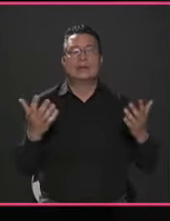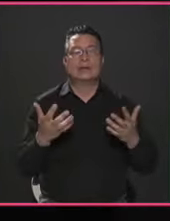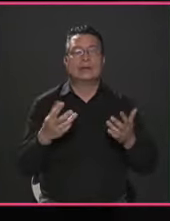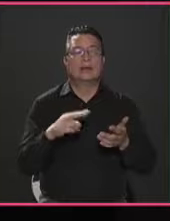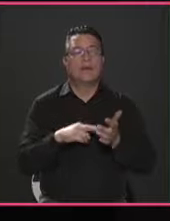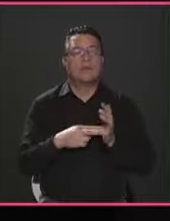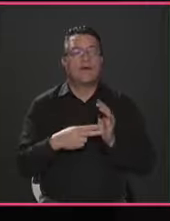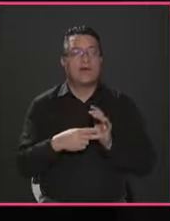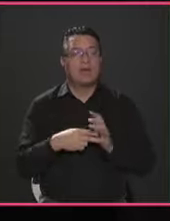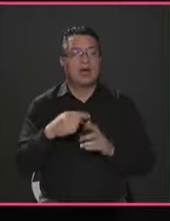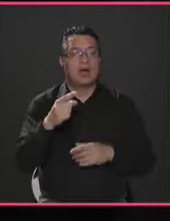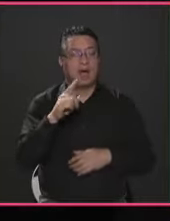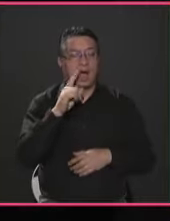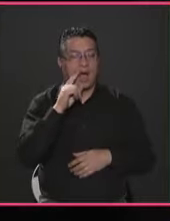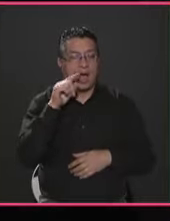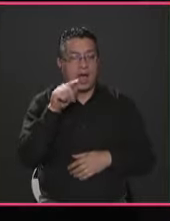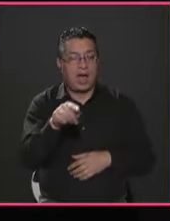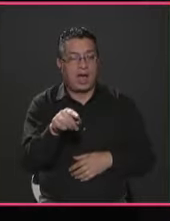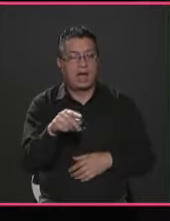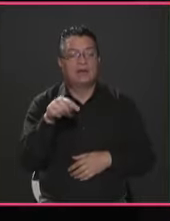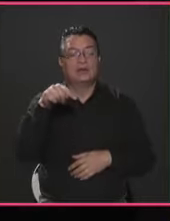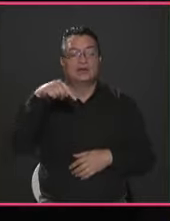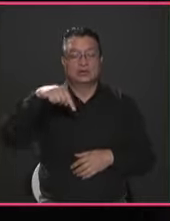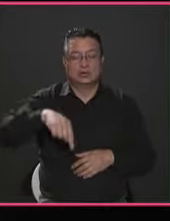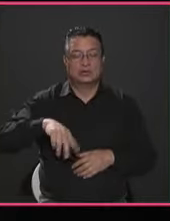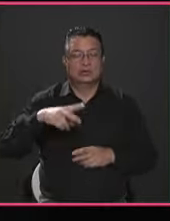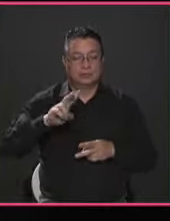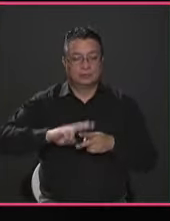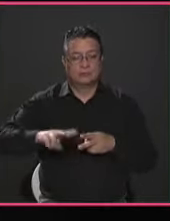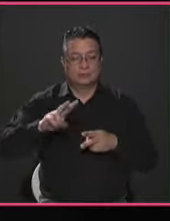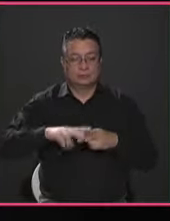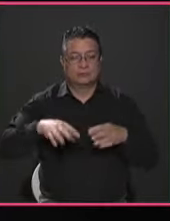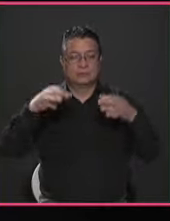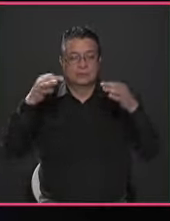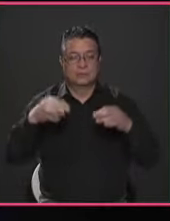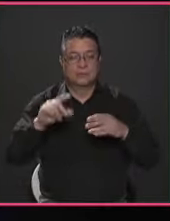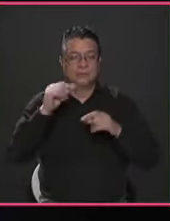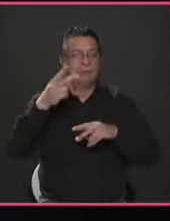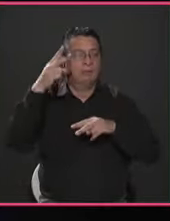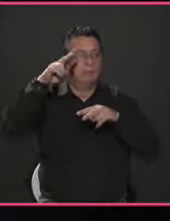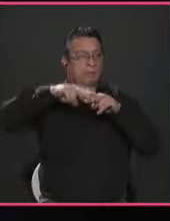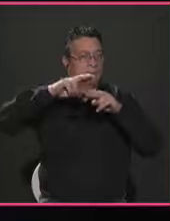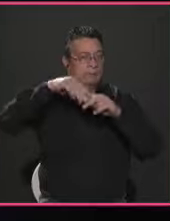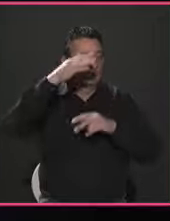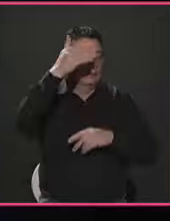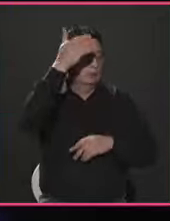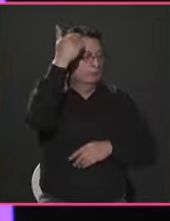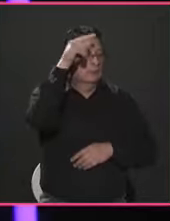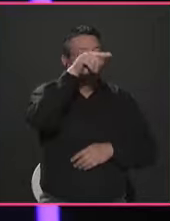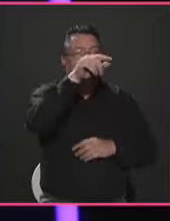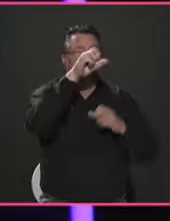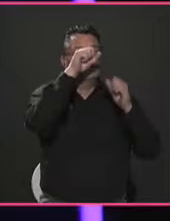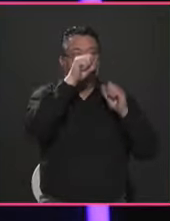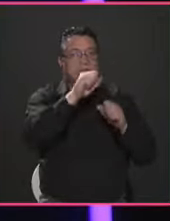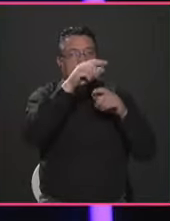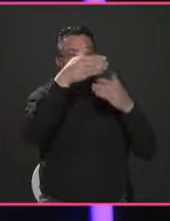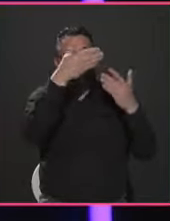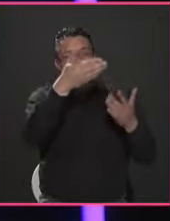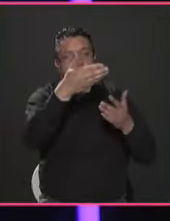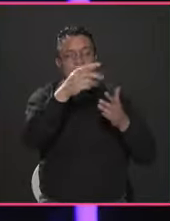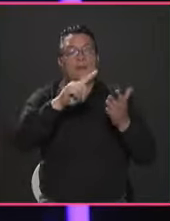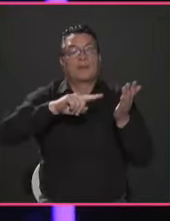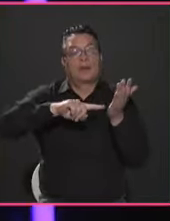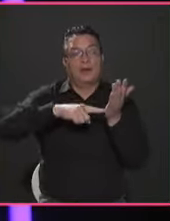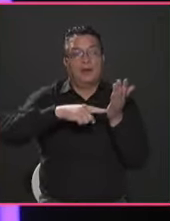problema hoy día está siendo tratado de una forma un poco obsoleta al cual podamos poner la